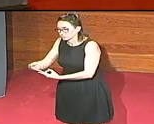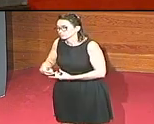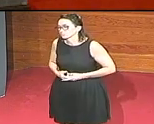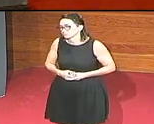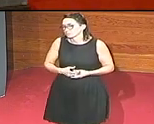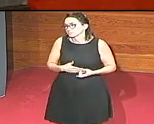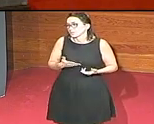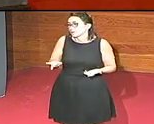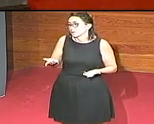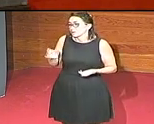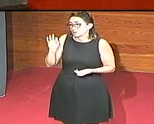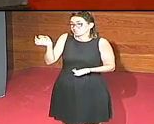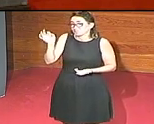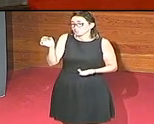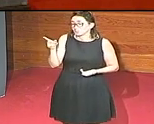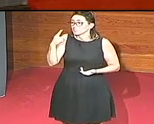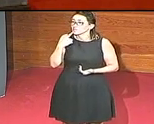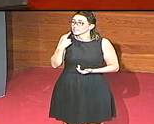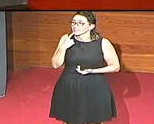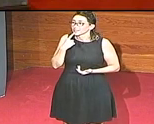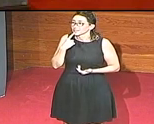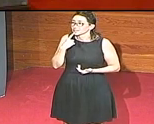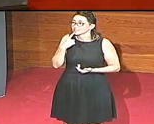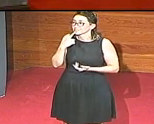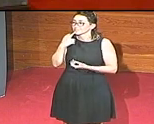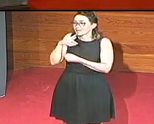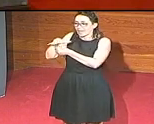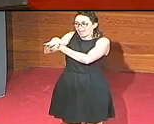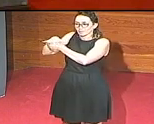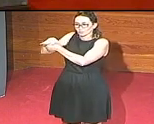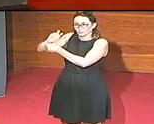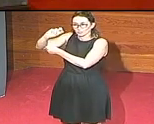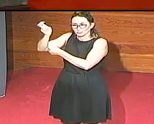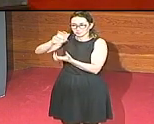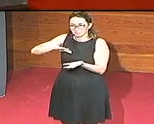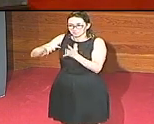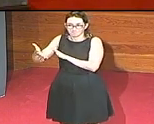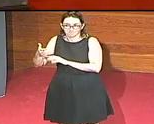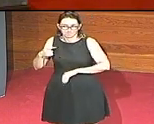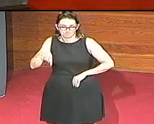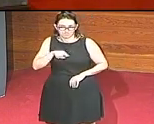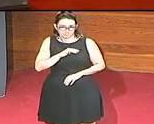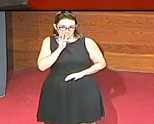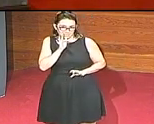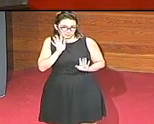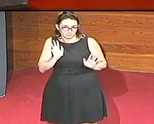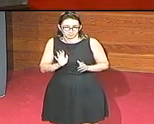no lo que dices de otros campos no hemos explorado al menos